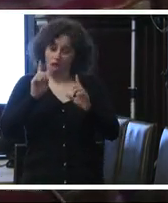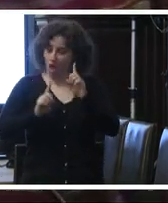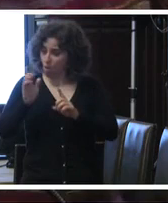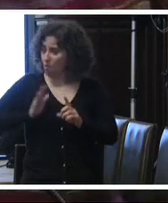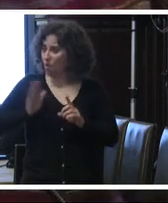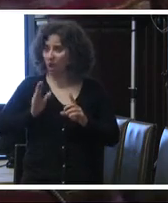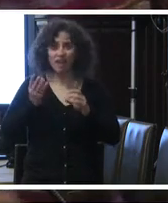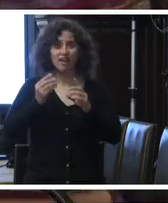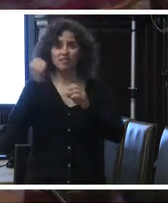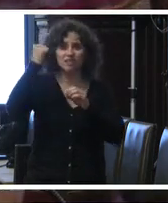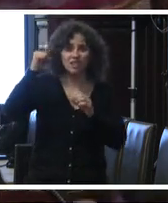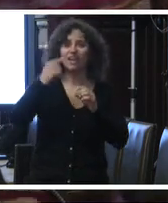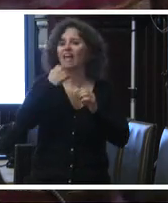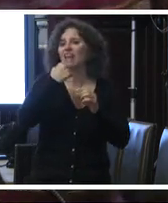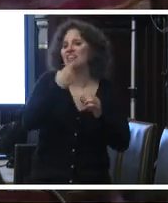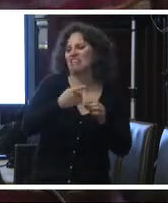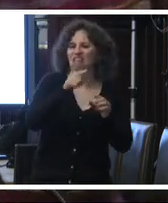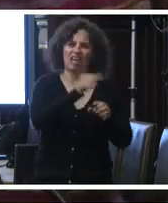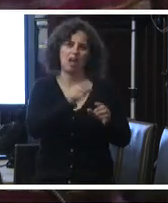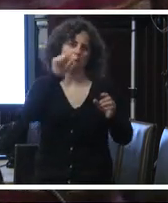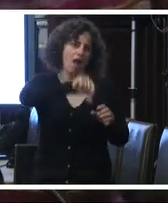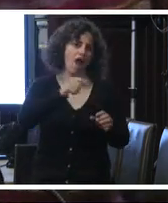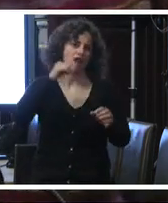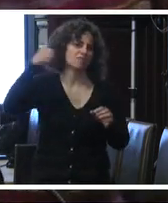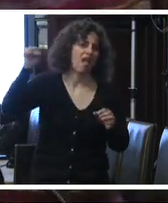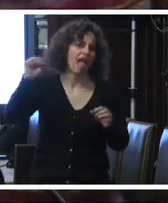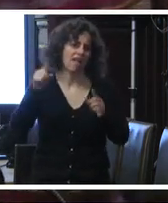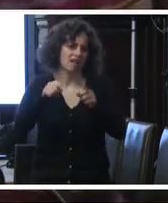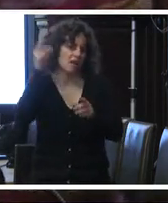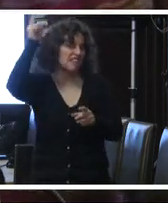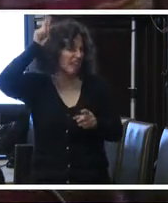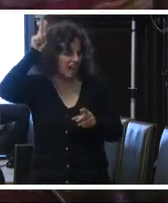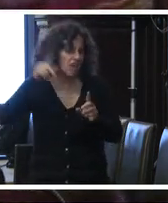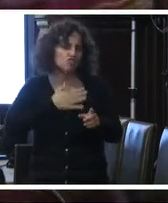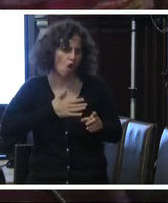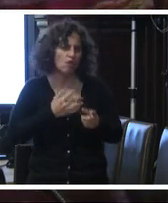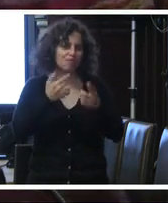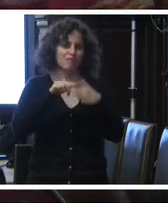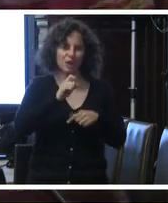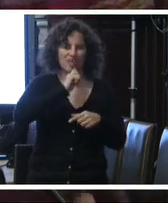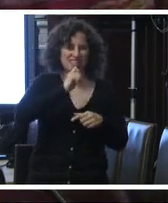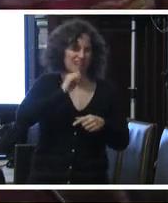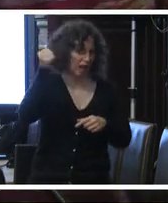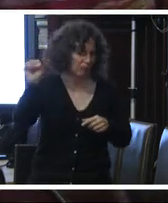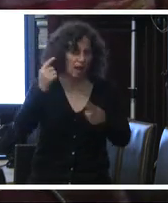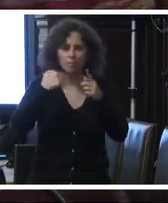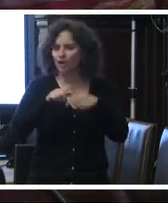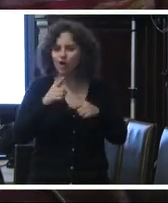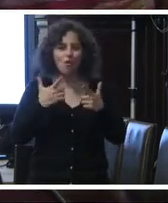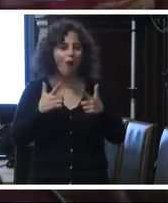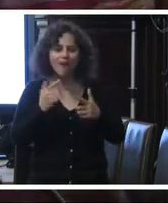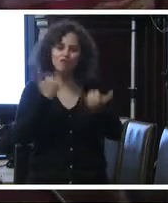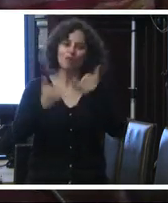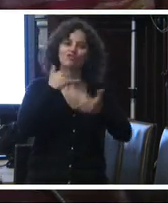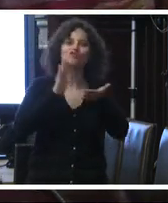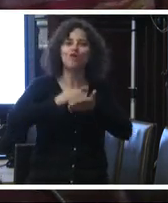estas mujeres que son criminalizadas, mujeres indígenas, andinas y amazónicas, no cuentan con información sobre estos procesos judiciales,